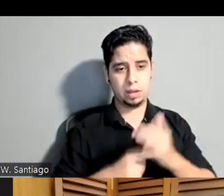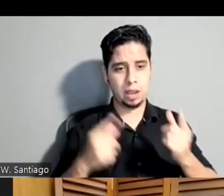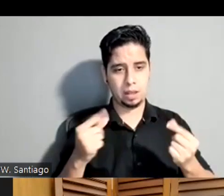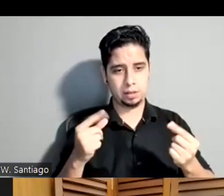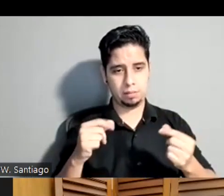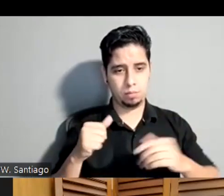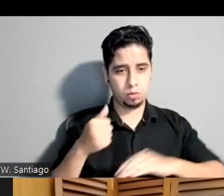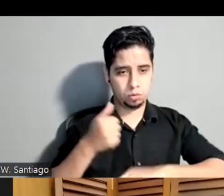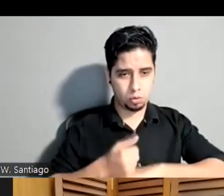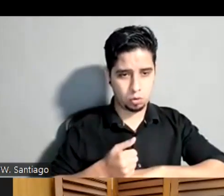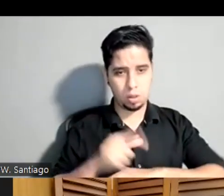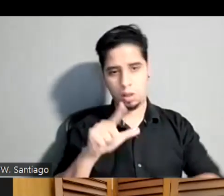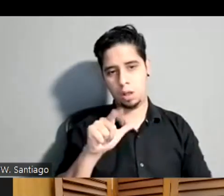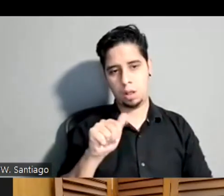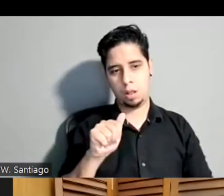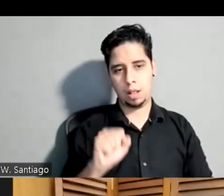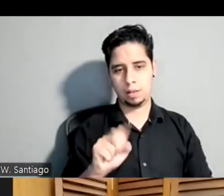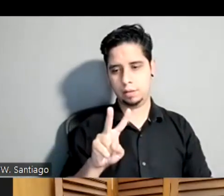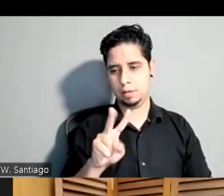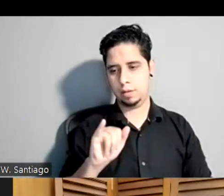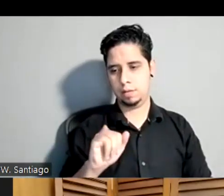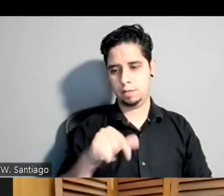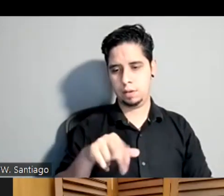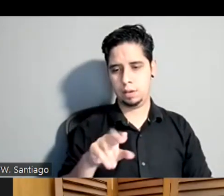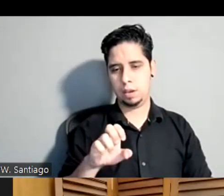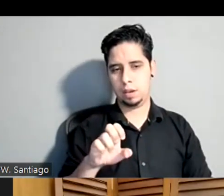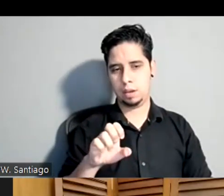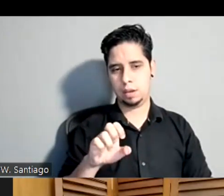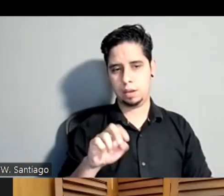Viequenses. Ajá. Sí. Cuando estaba entonces